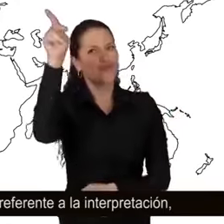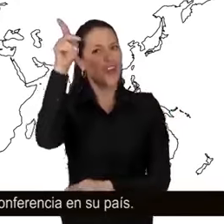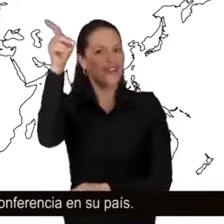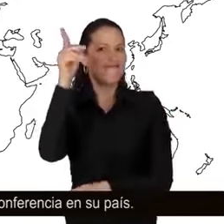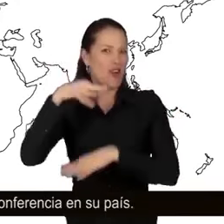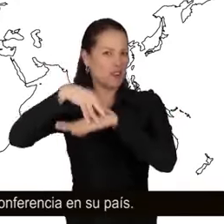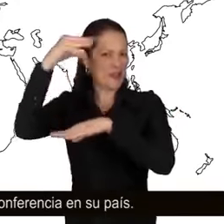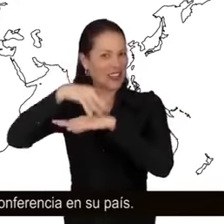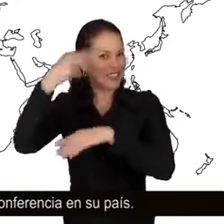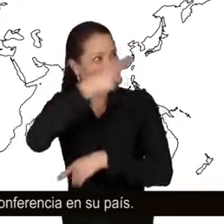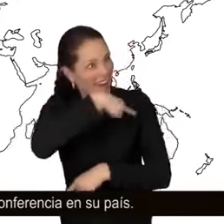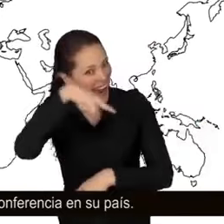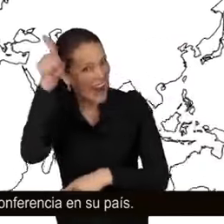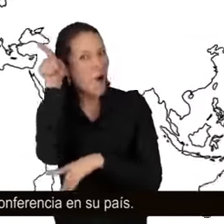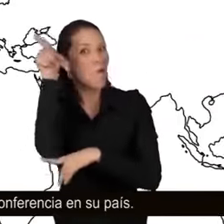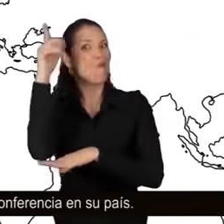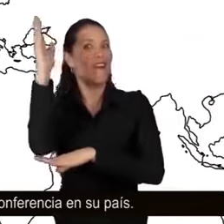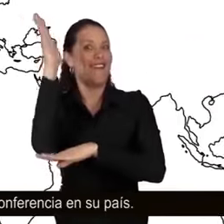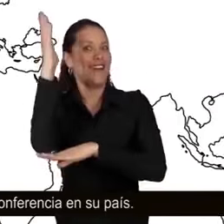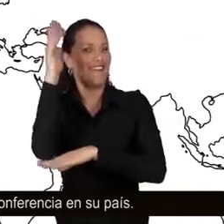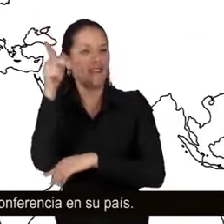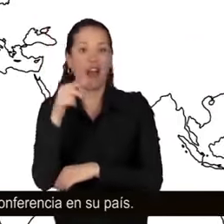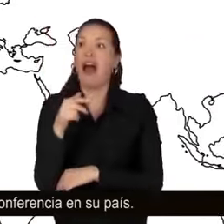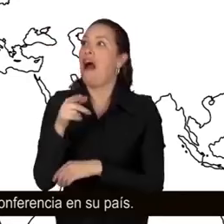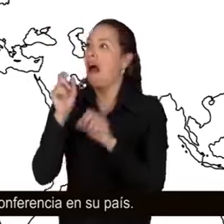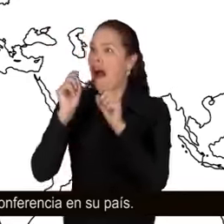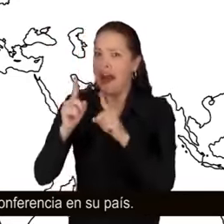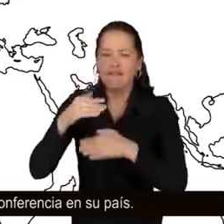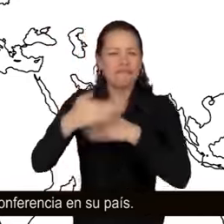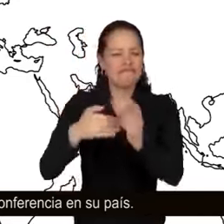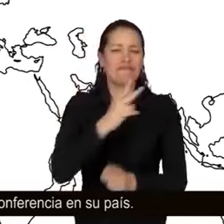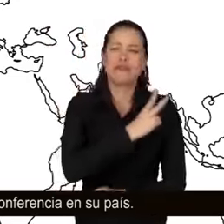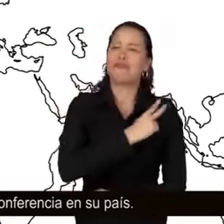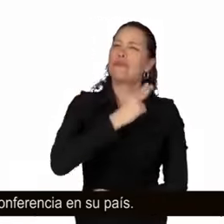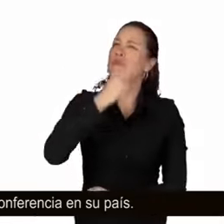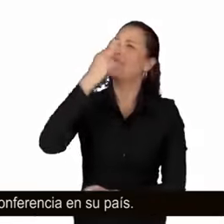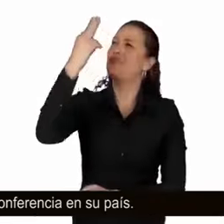interpretación, para que asistiera a una conferencia en su país.